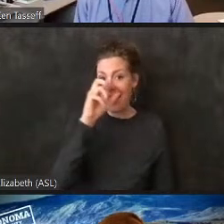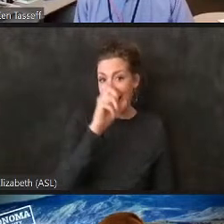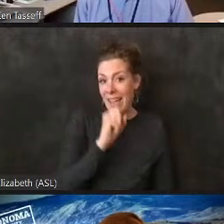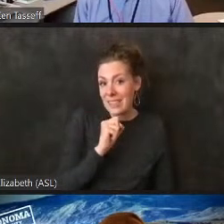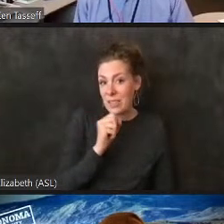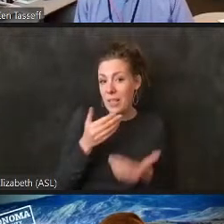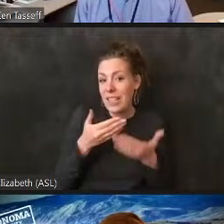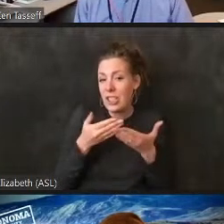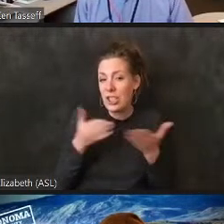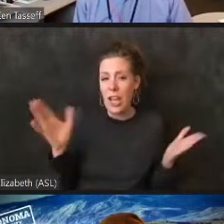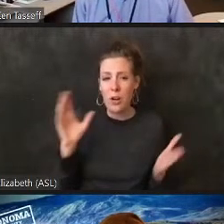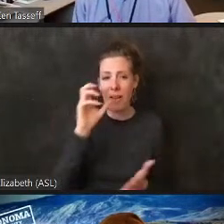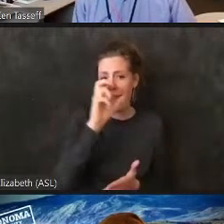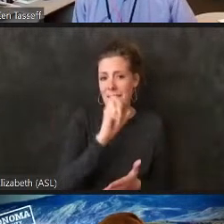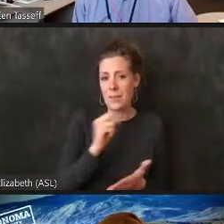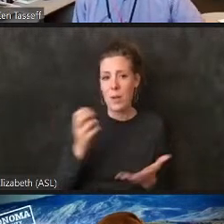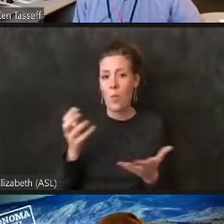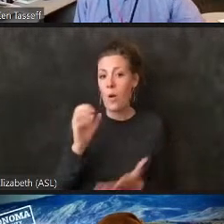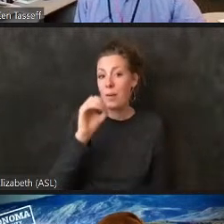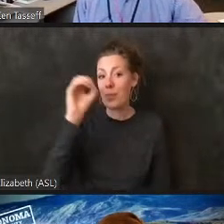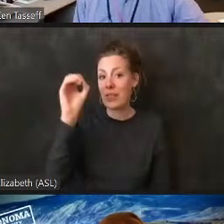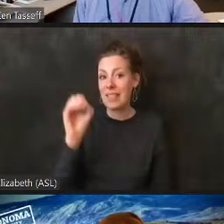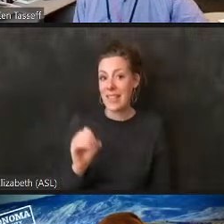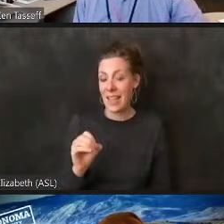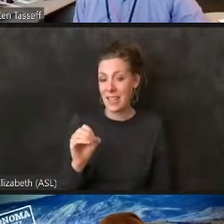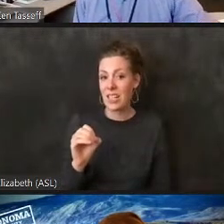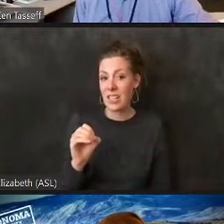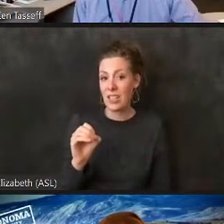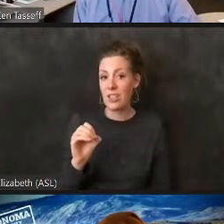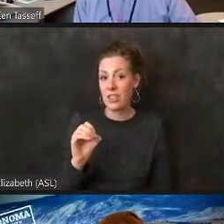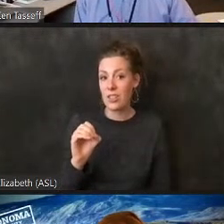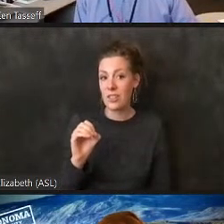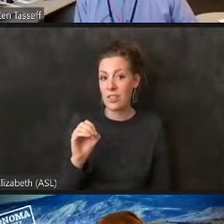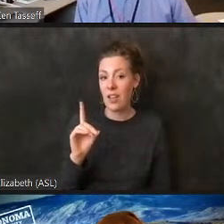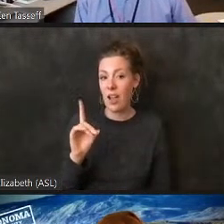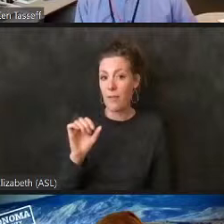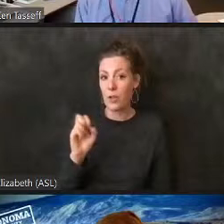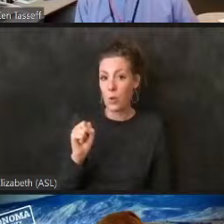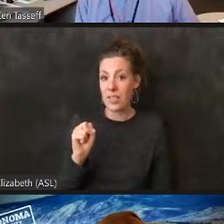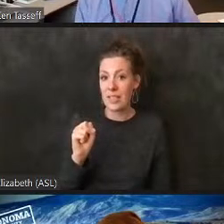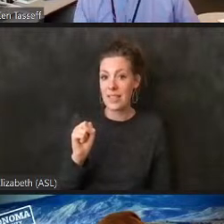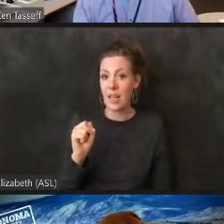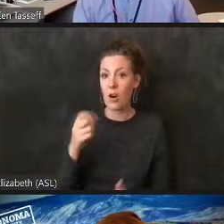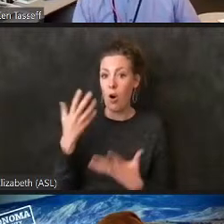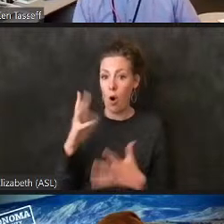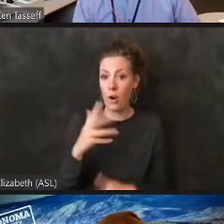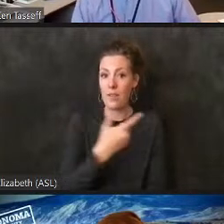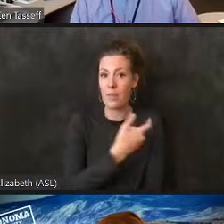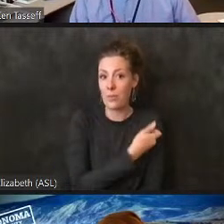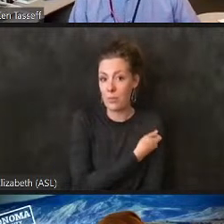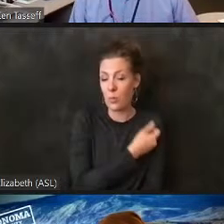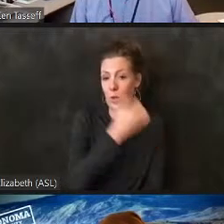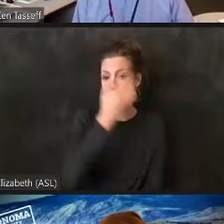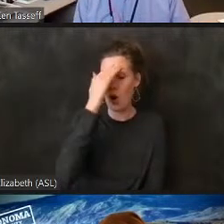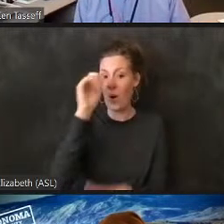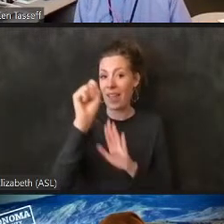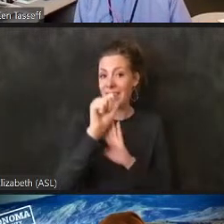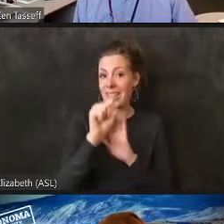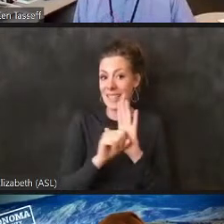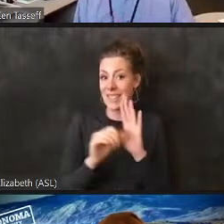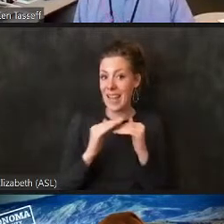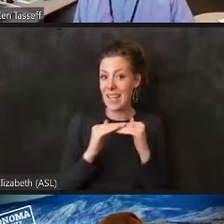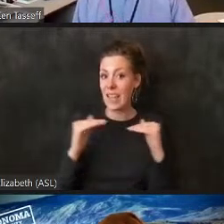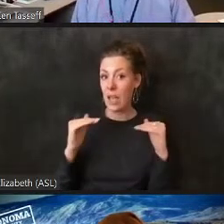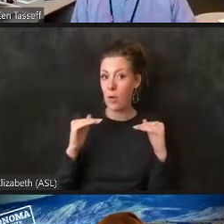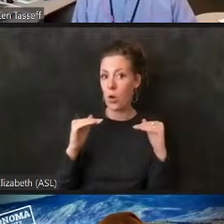una estimación o un porcentaje más o menos de porcentaje de dosis que está entrando, que se les está